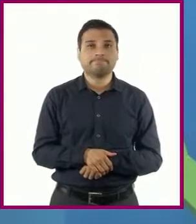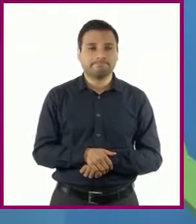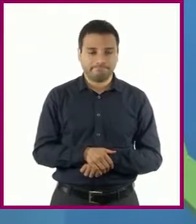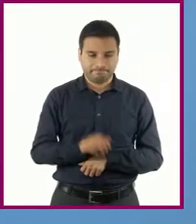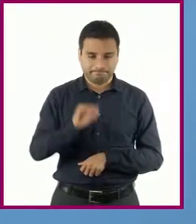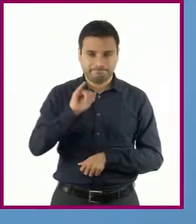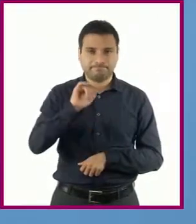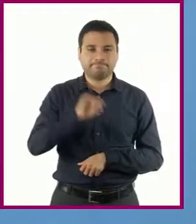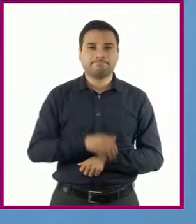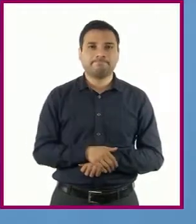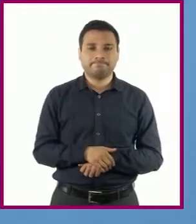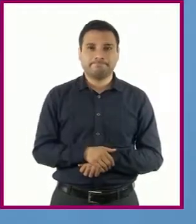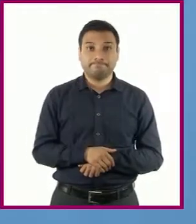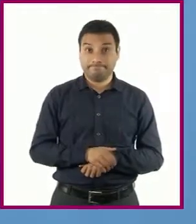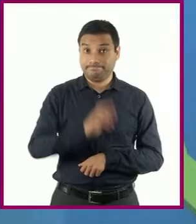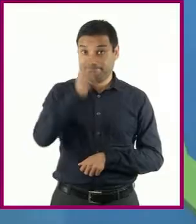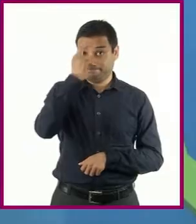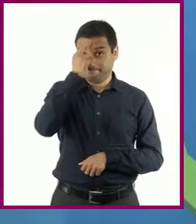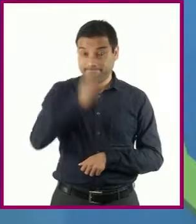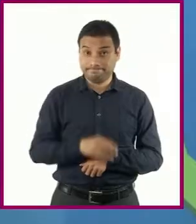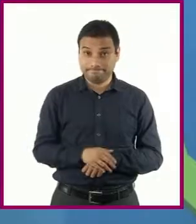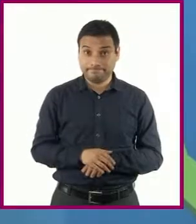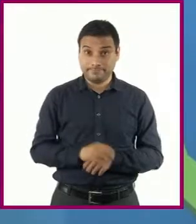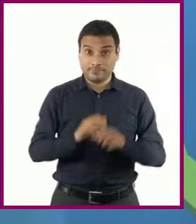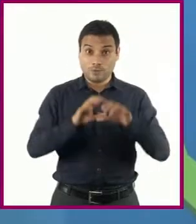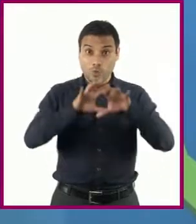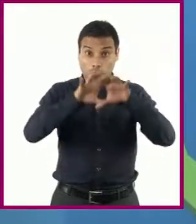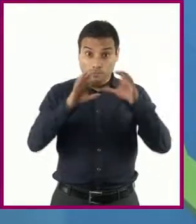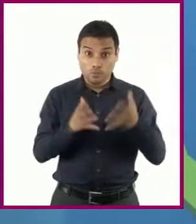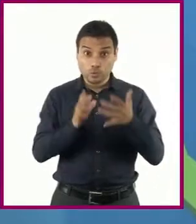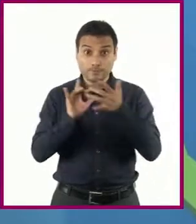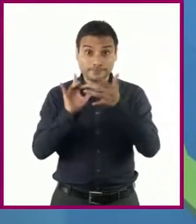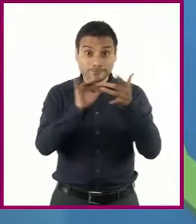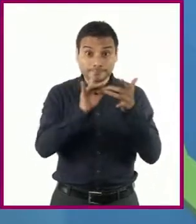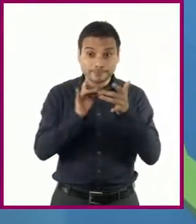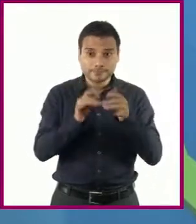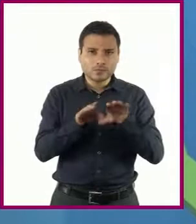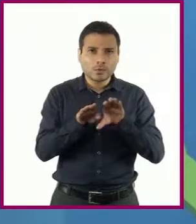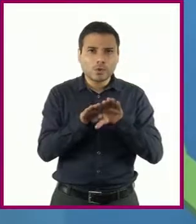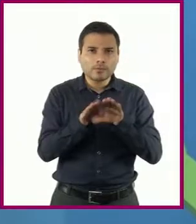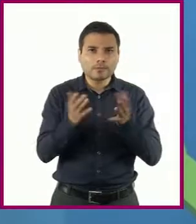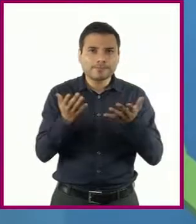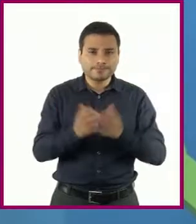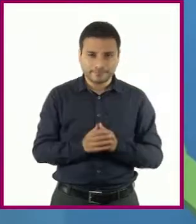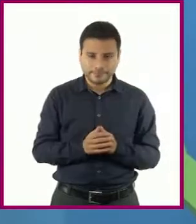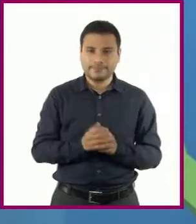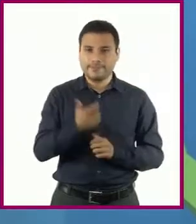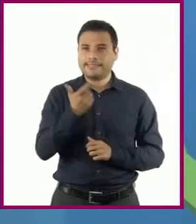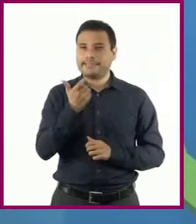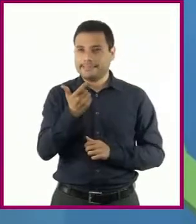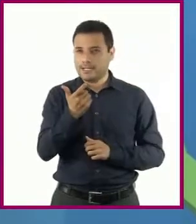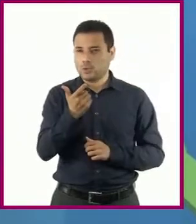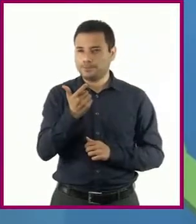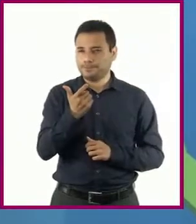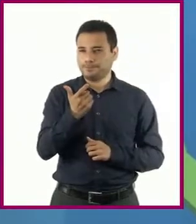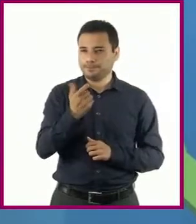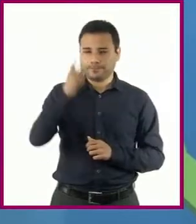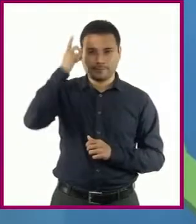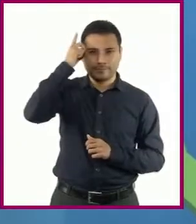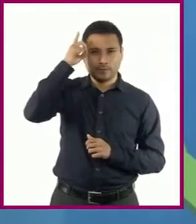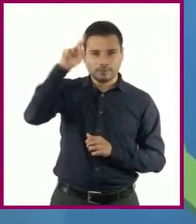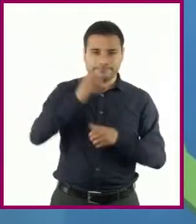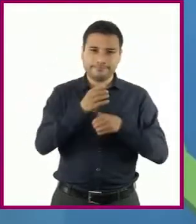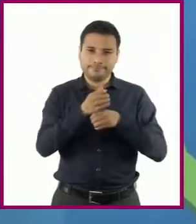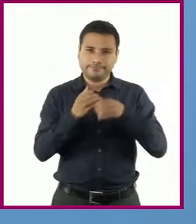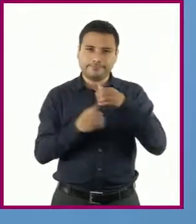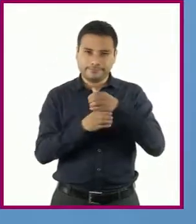observación. Hay que recordar que la globalización se da en un contexto económico basado en la propiedad privada y en la